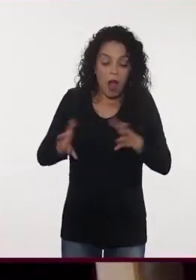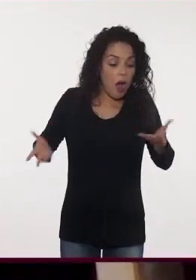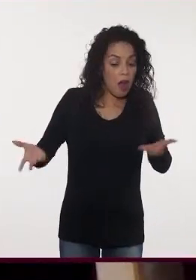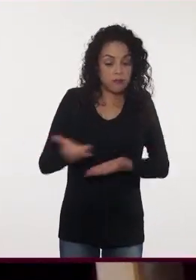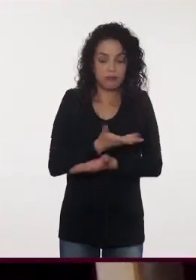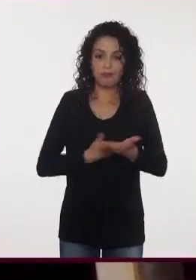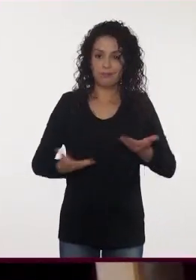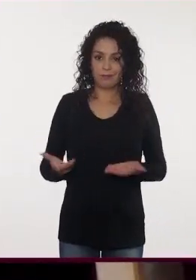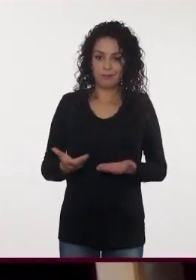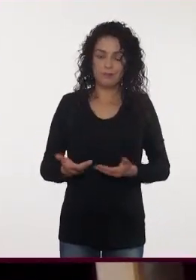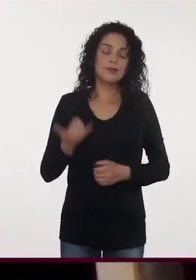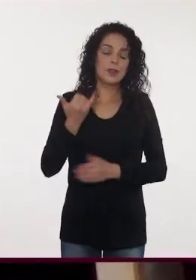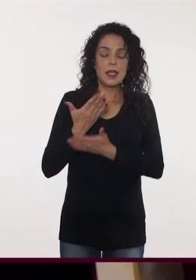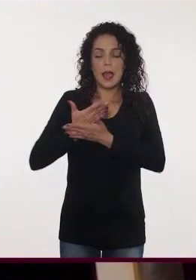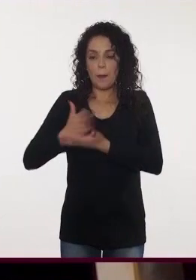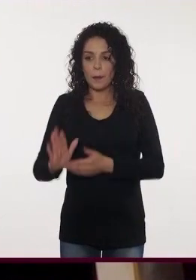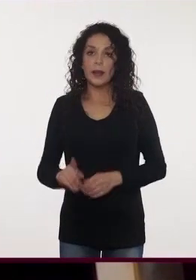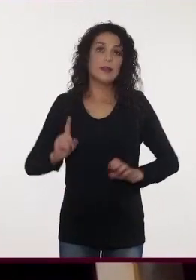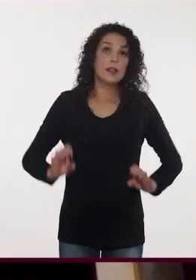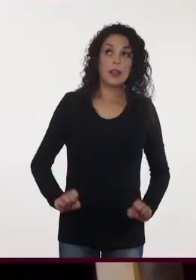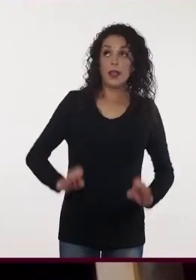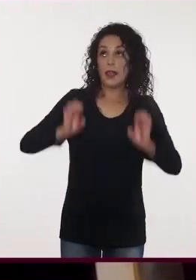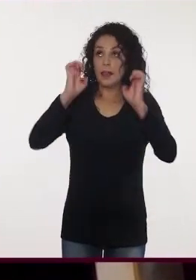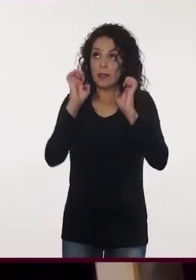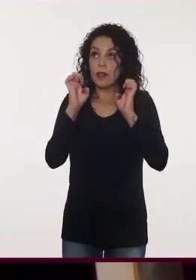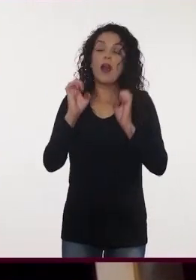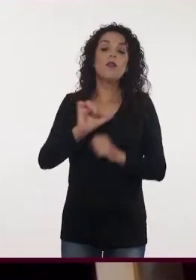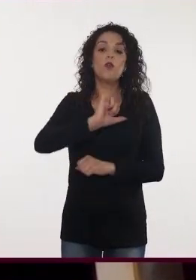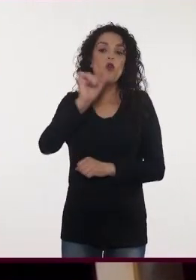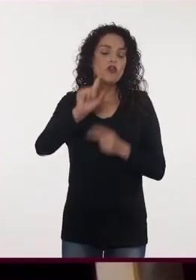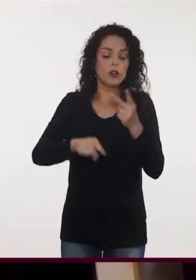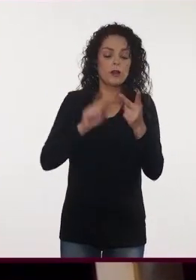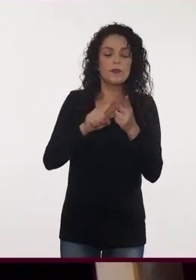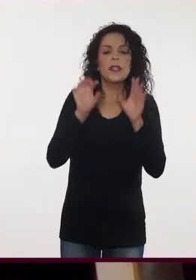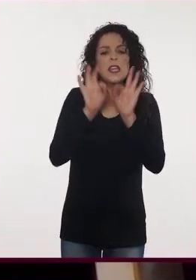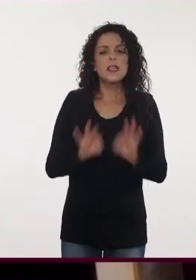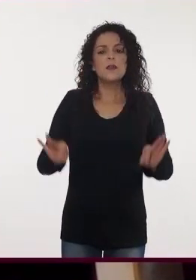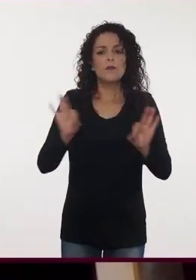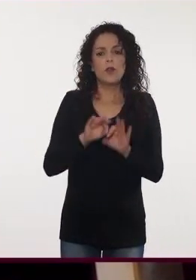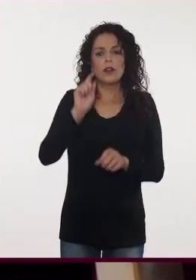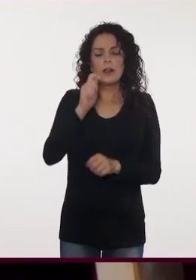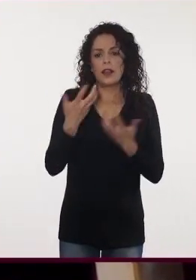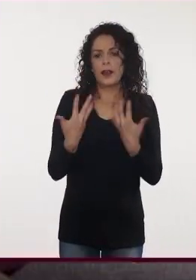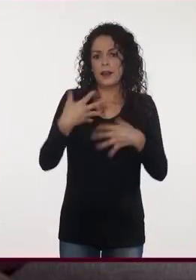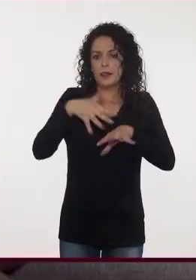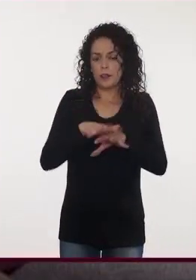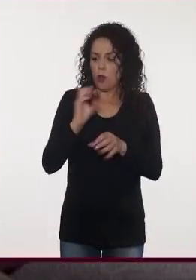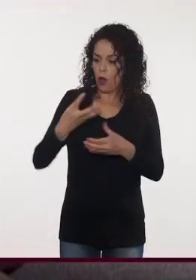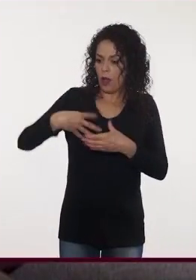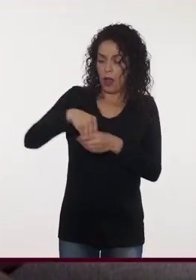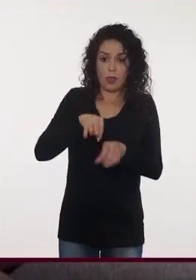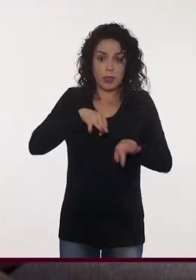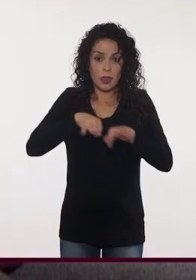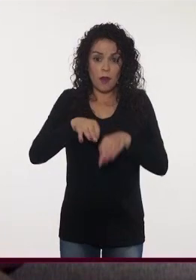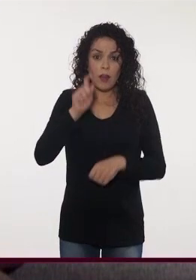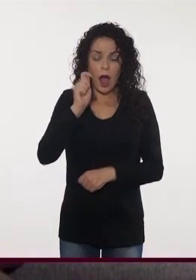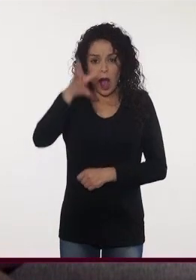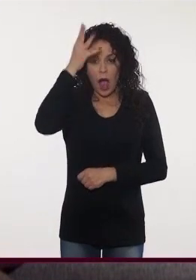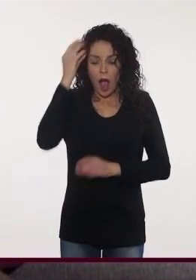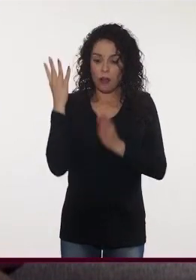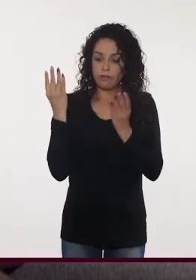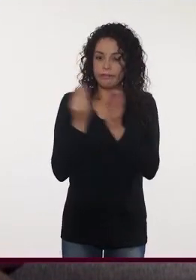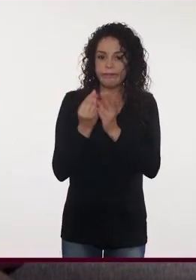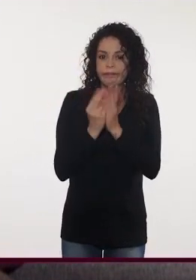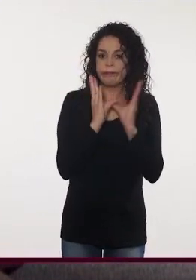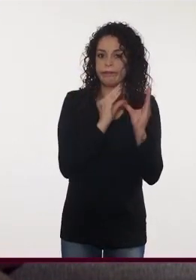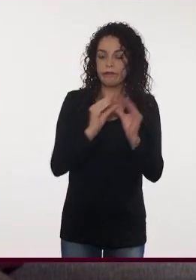Podemos deducir que además de la infraestructura, el otro punto importante cuando hablamos de inclusión laboral es la capacitación que los